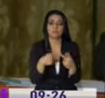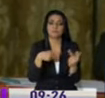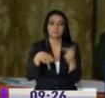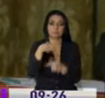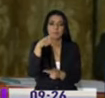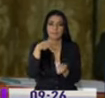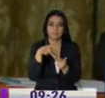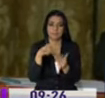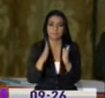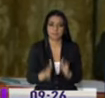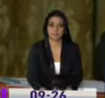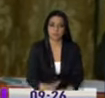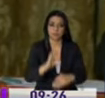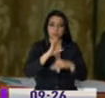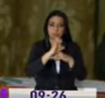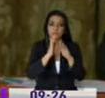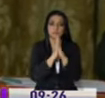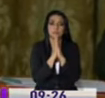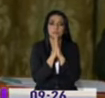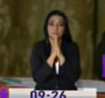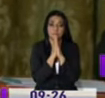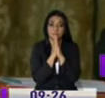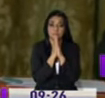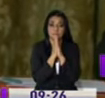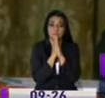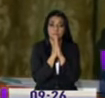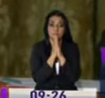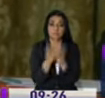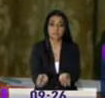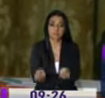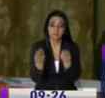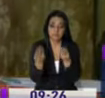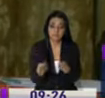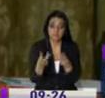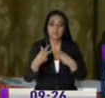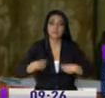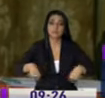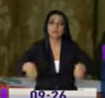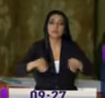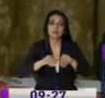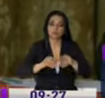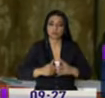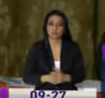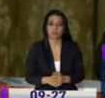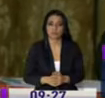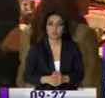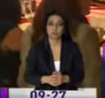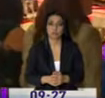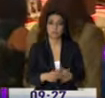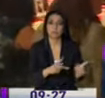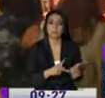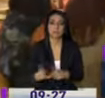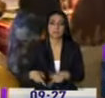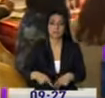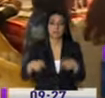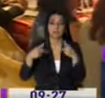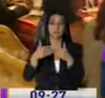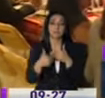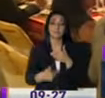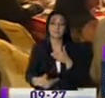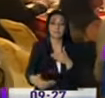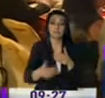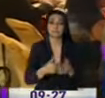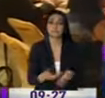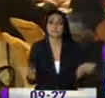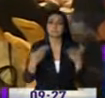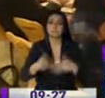prefectos del Ecuador para que nos donen terrenos para pagar toda una vida. Culminaron indicando que se